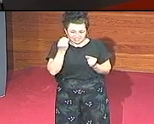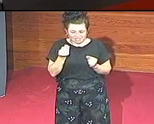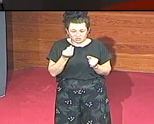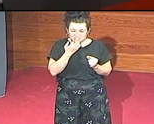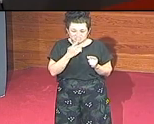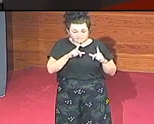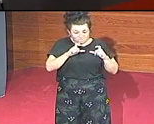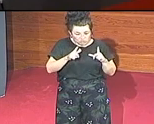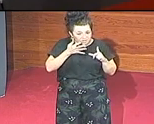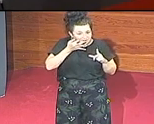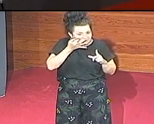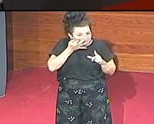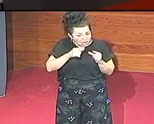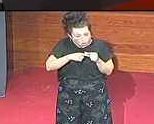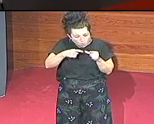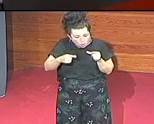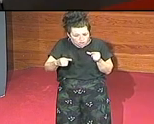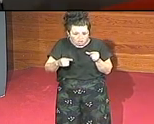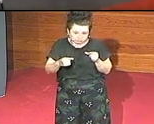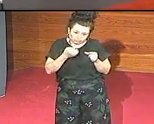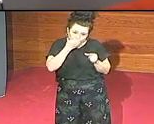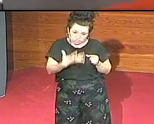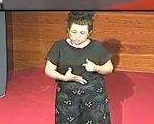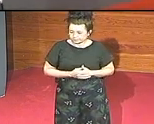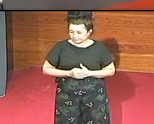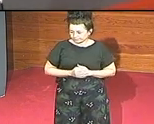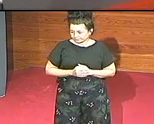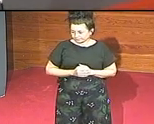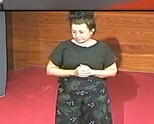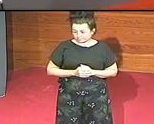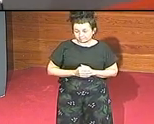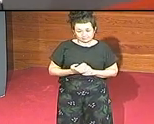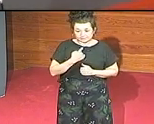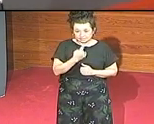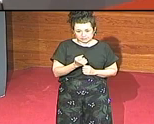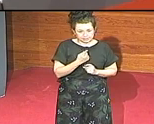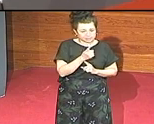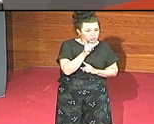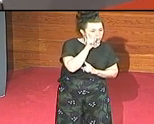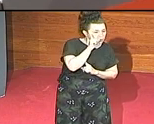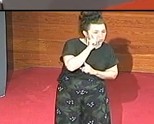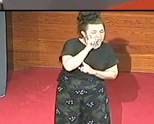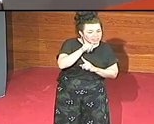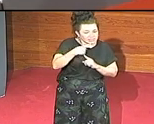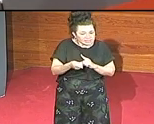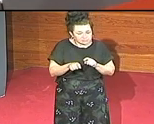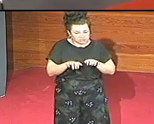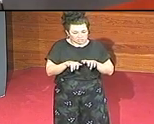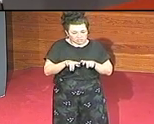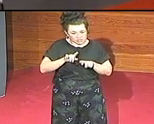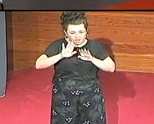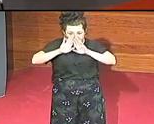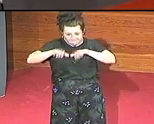real de una hoja y lo que os digo primero móvil de ordenador y finalmente papel